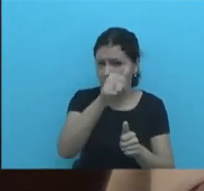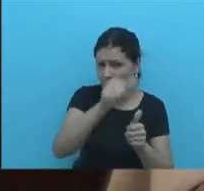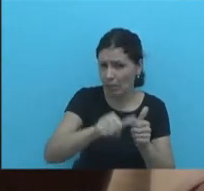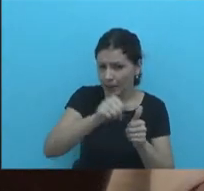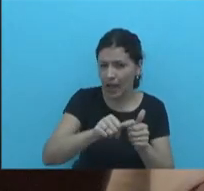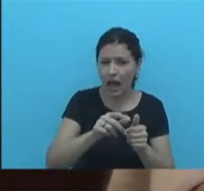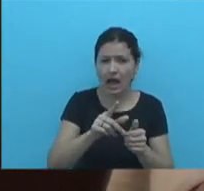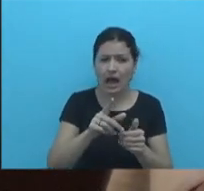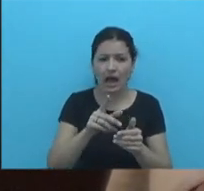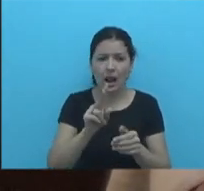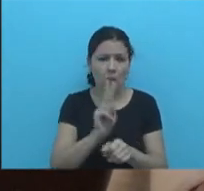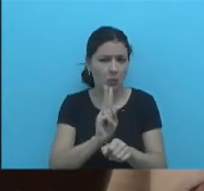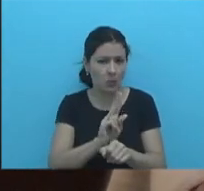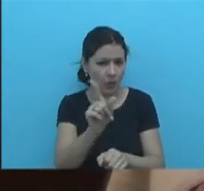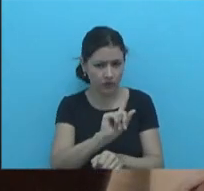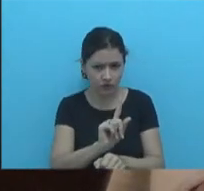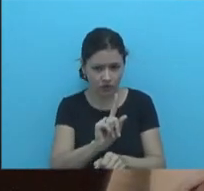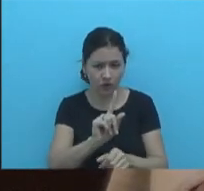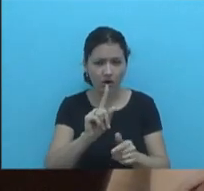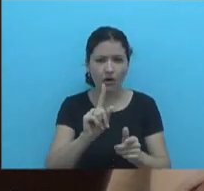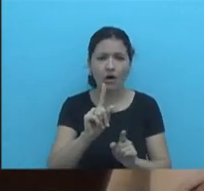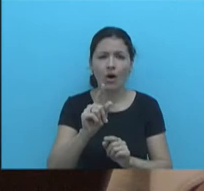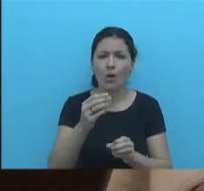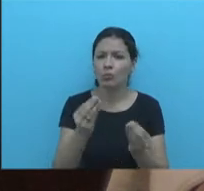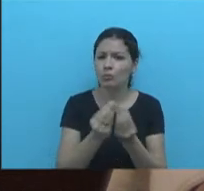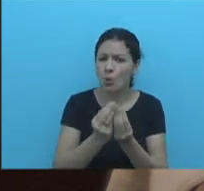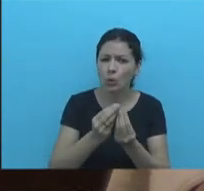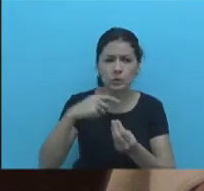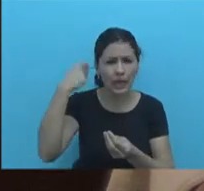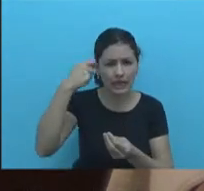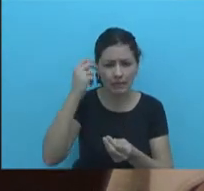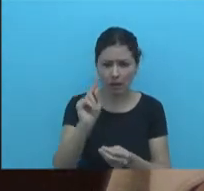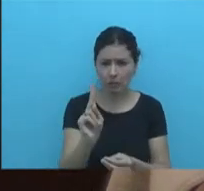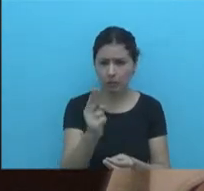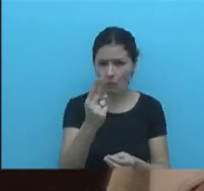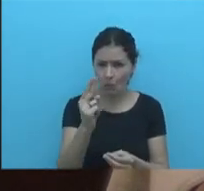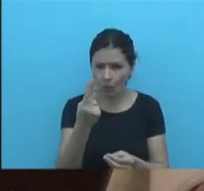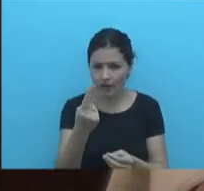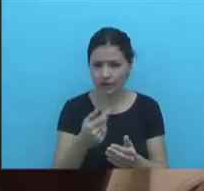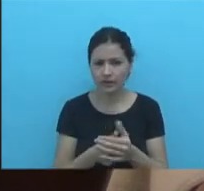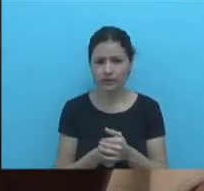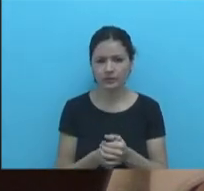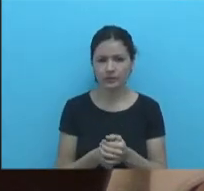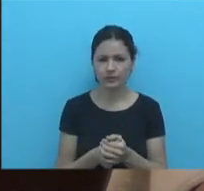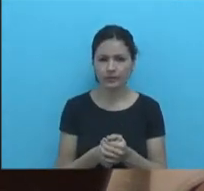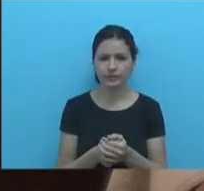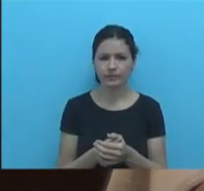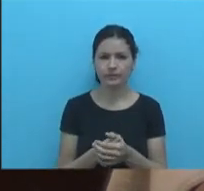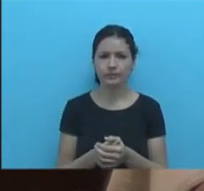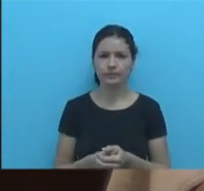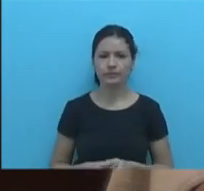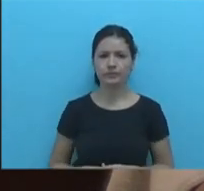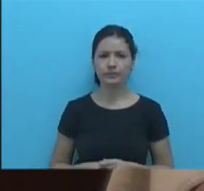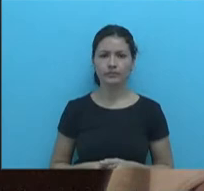lo curan, y por eso que termina el animal muerto en la calle. No todos cumplen con la ley